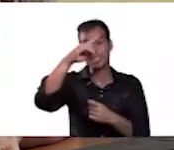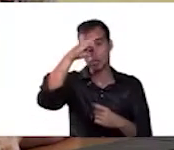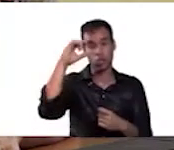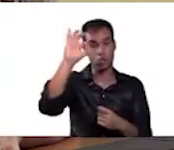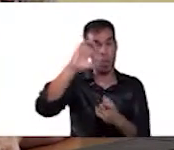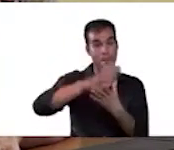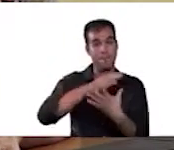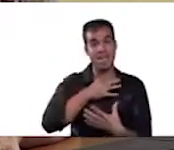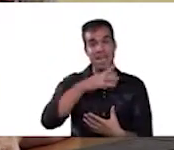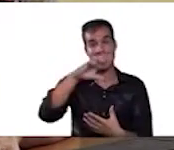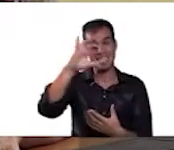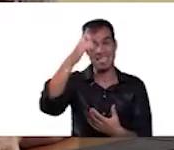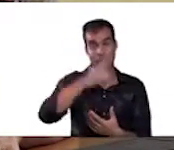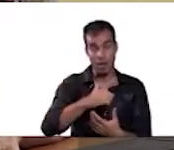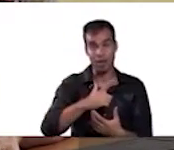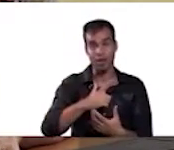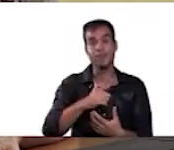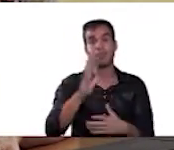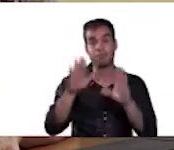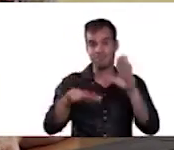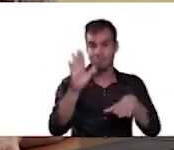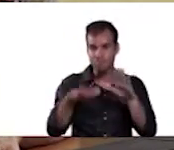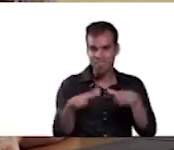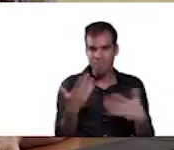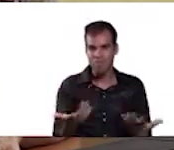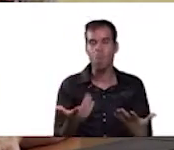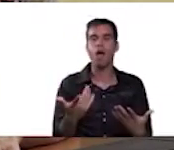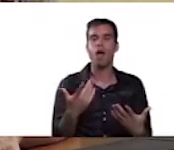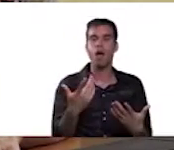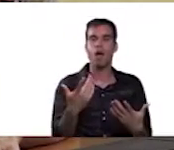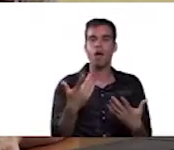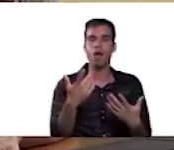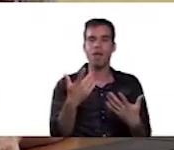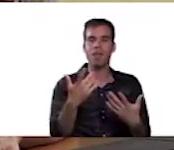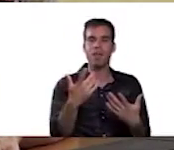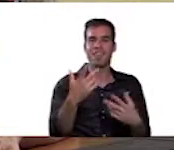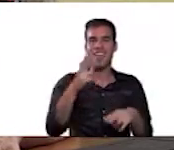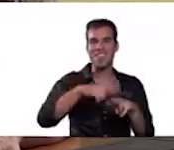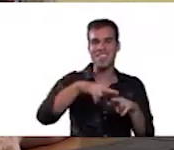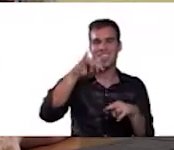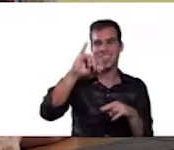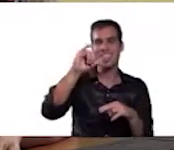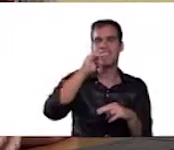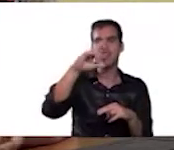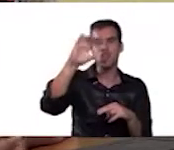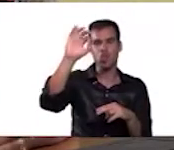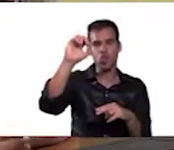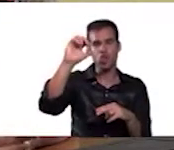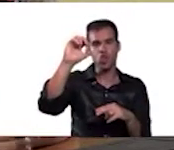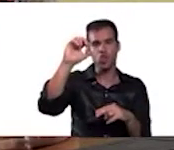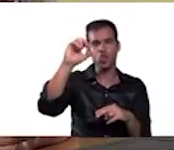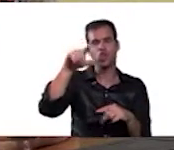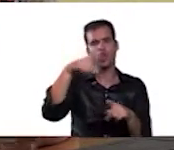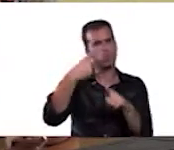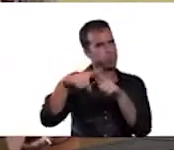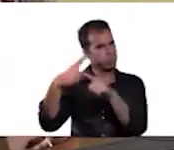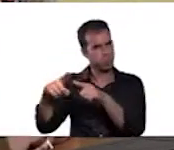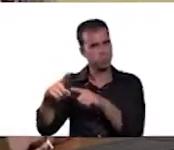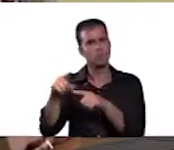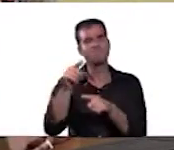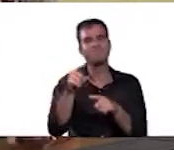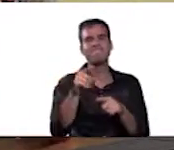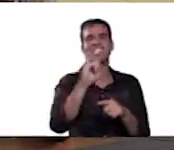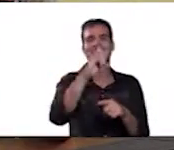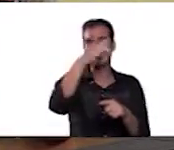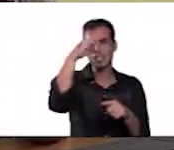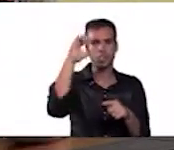de posición cuando varía la posición del grupo hidroxilo, pero además van a ver que aparece un nuevo tipo de